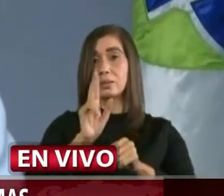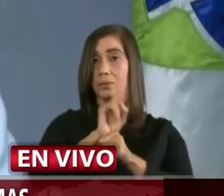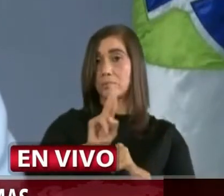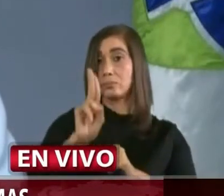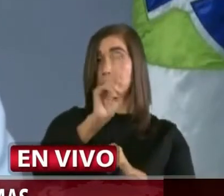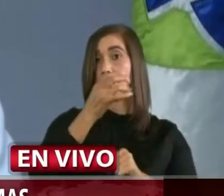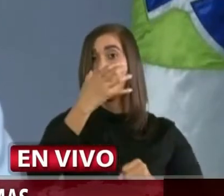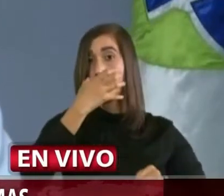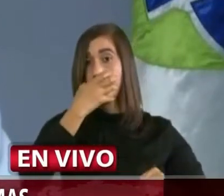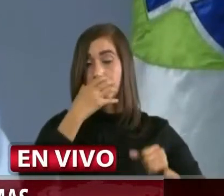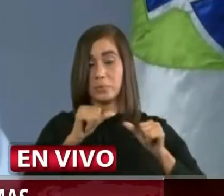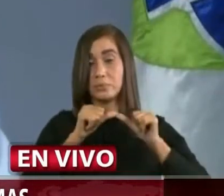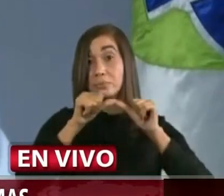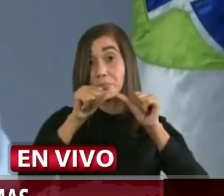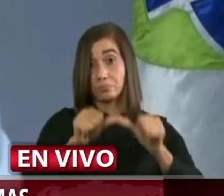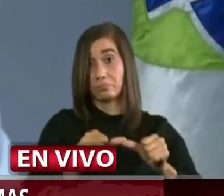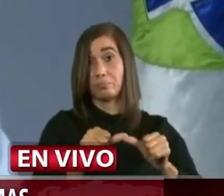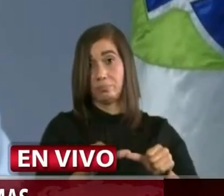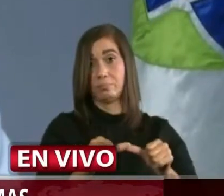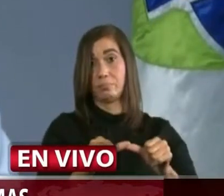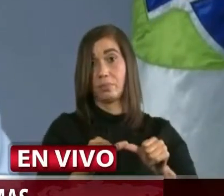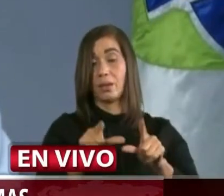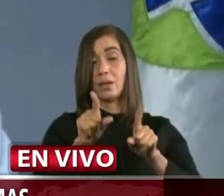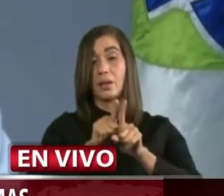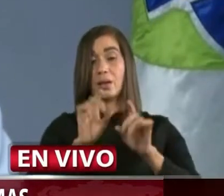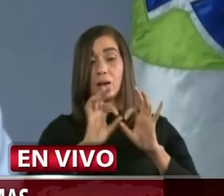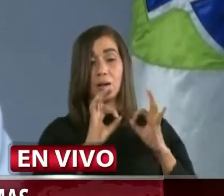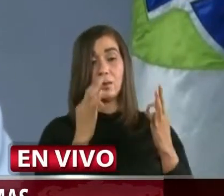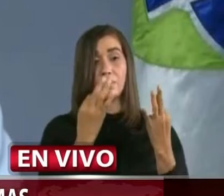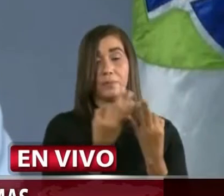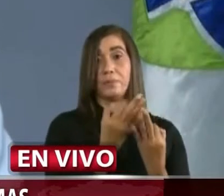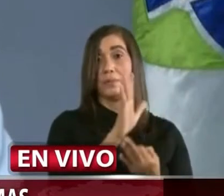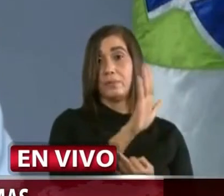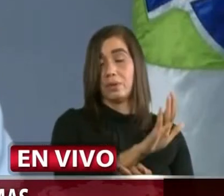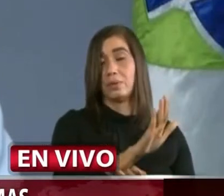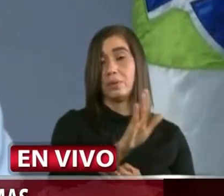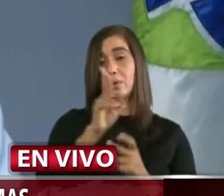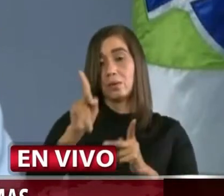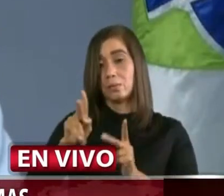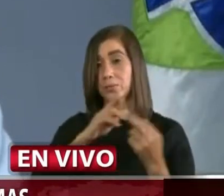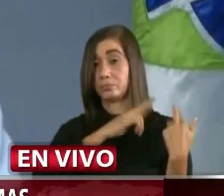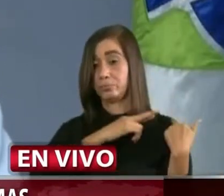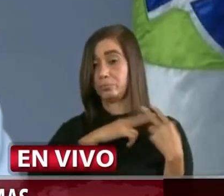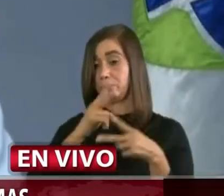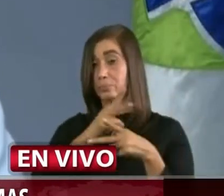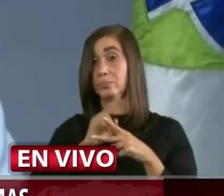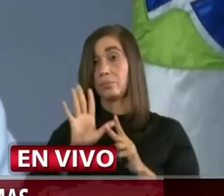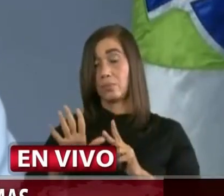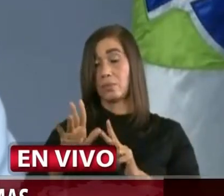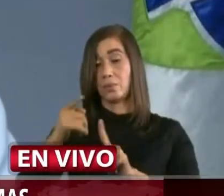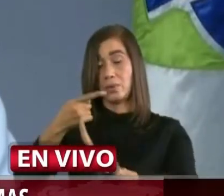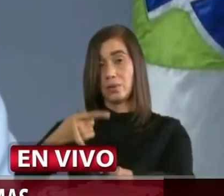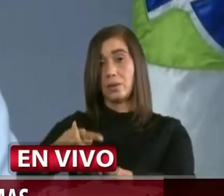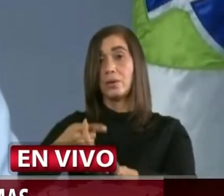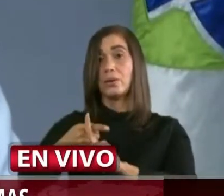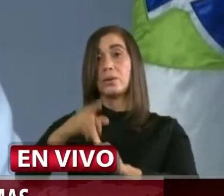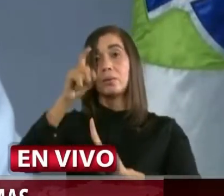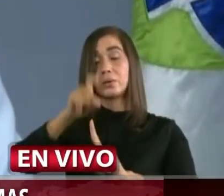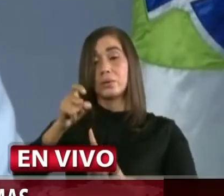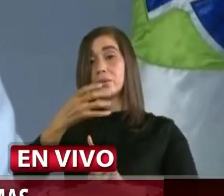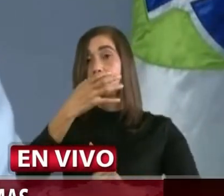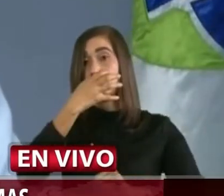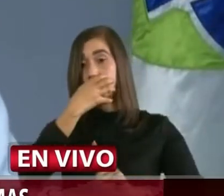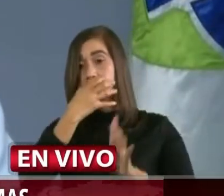mascarilla, así como los parientes o cuidadores de personas positivas